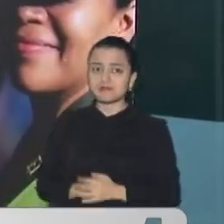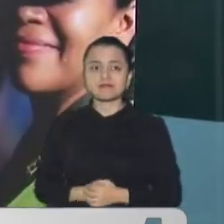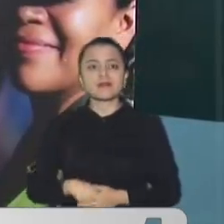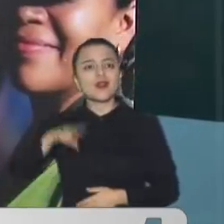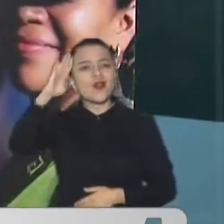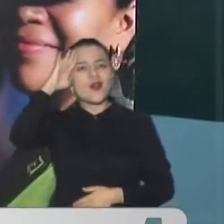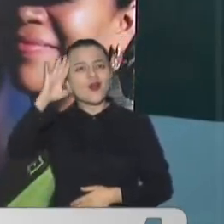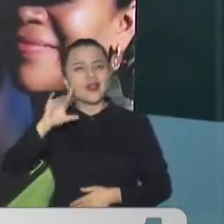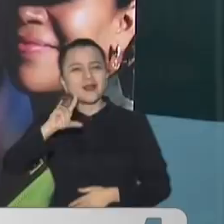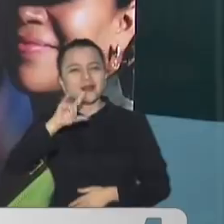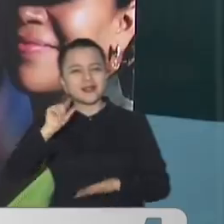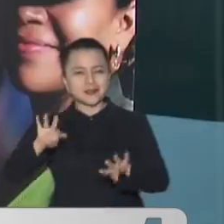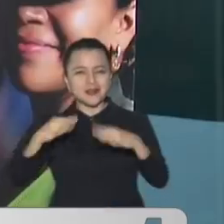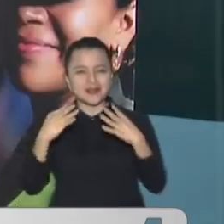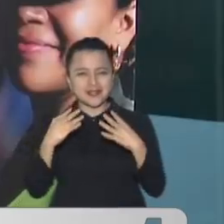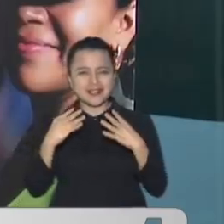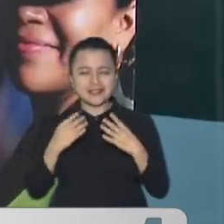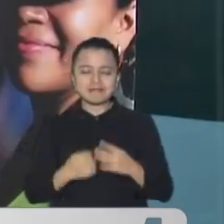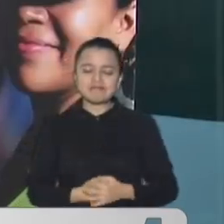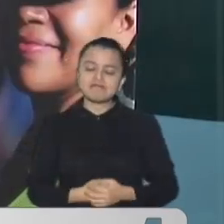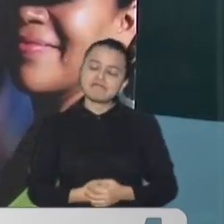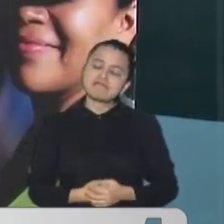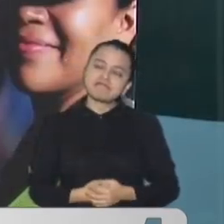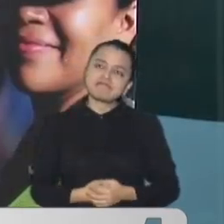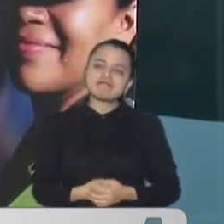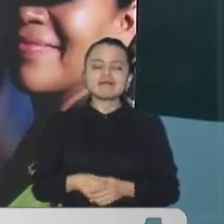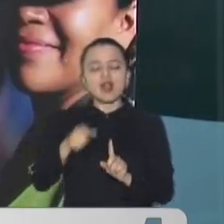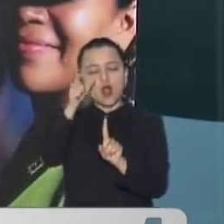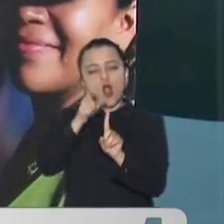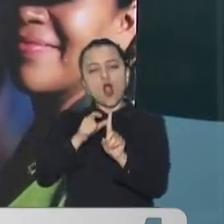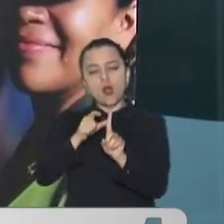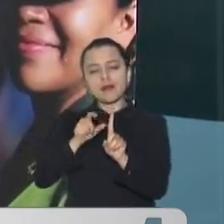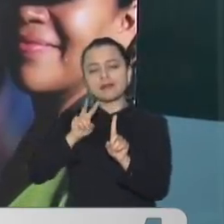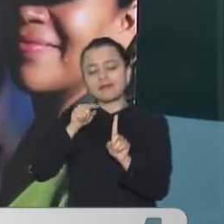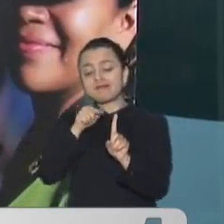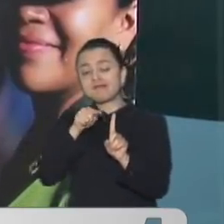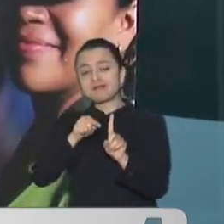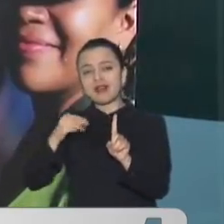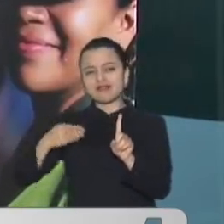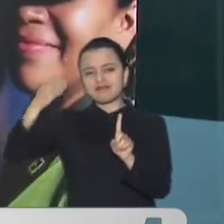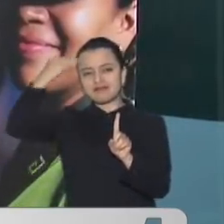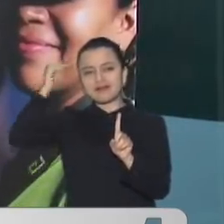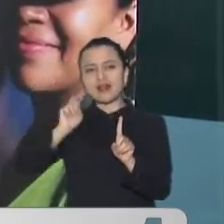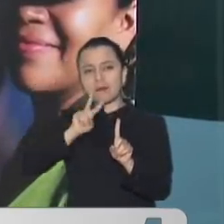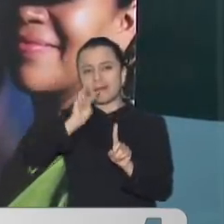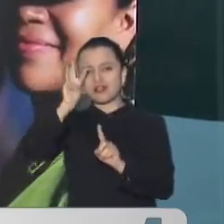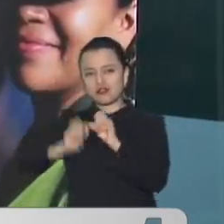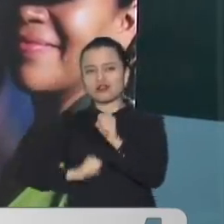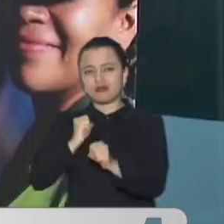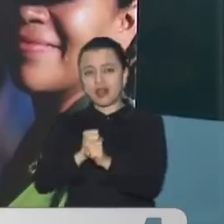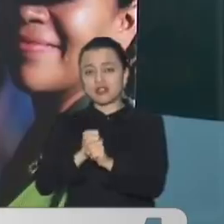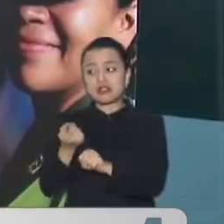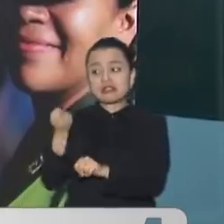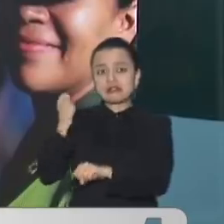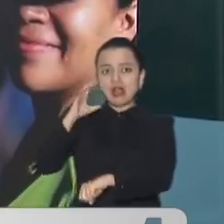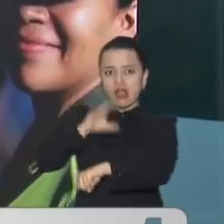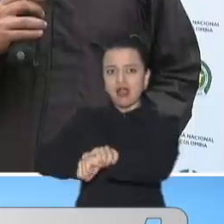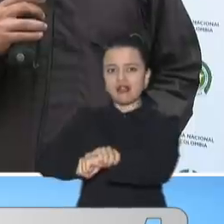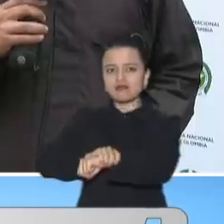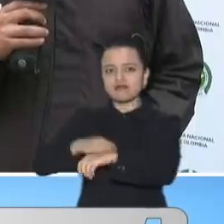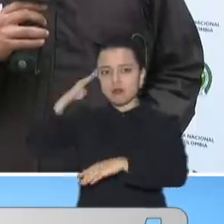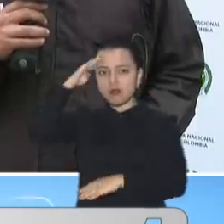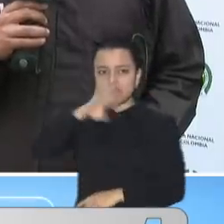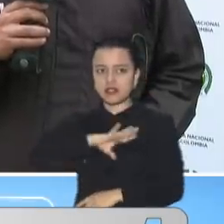Hola Luisa, televidentes, muy buenos días. Se trata de un hombre de 28 años que fue capturado en las últimas horas por la Policía Metropolitana de